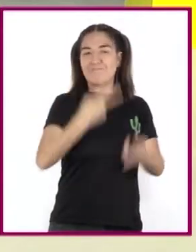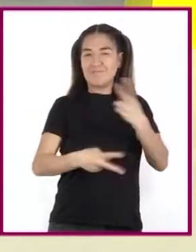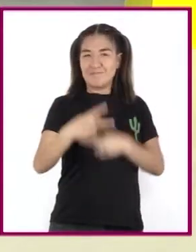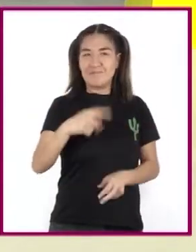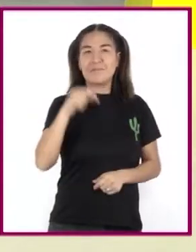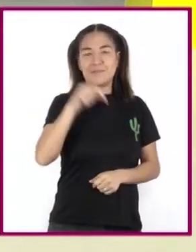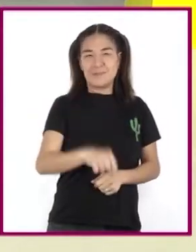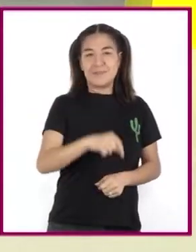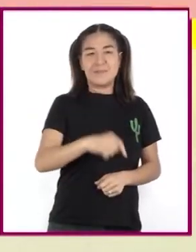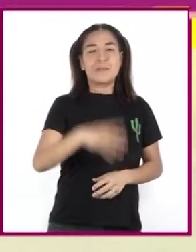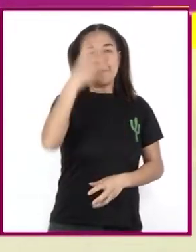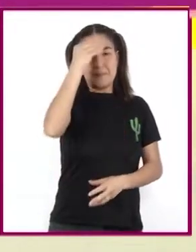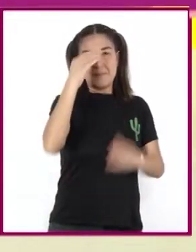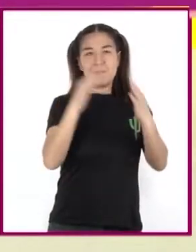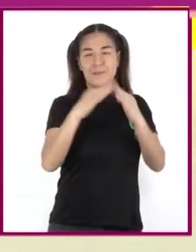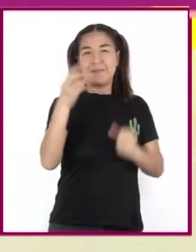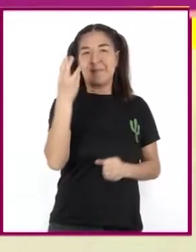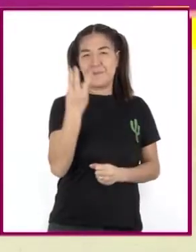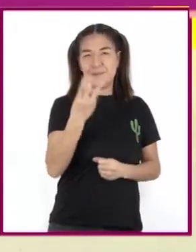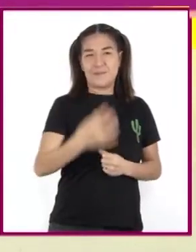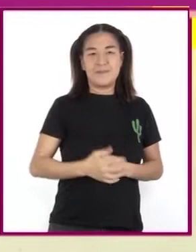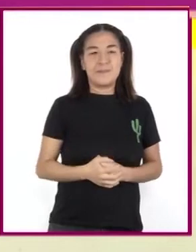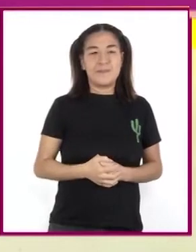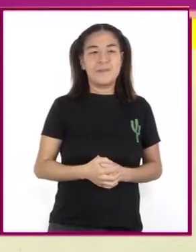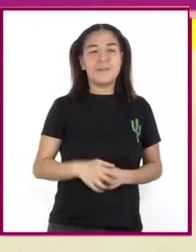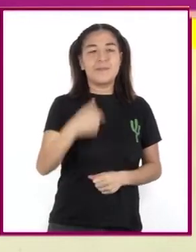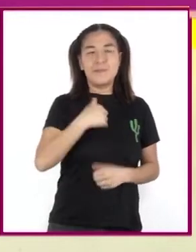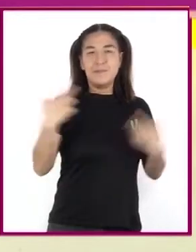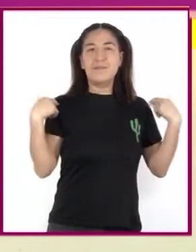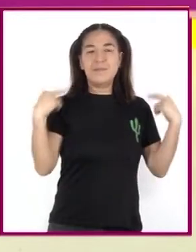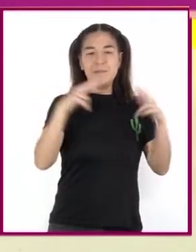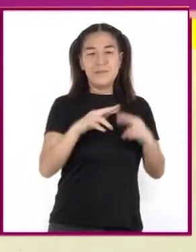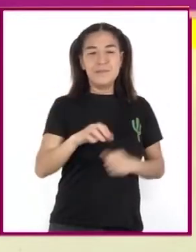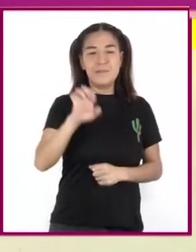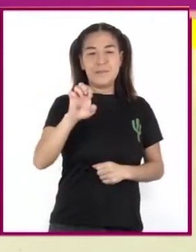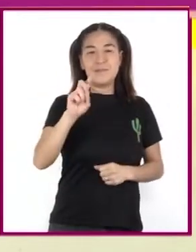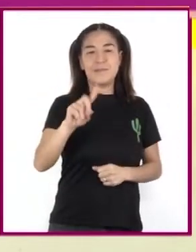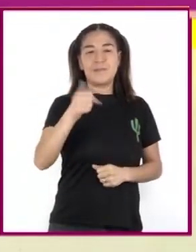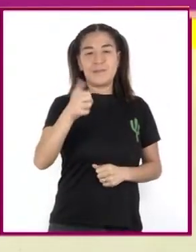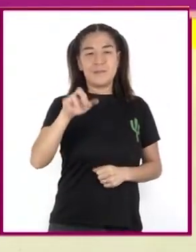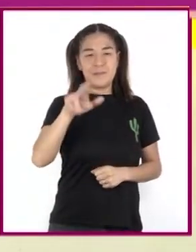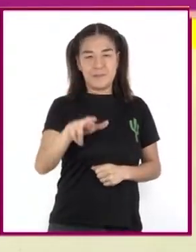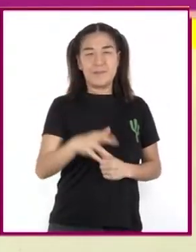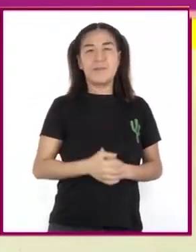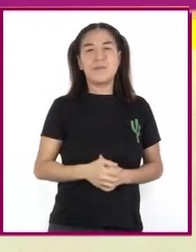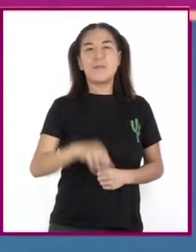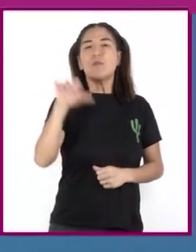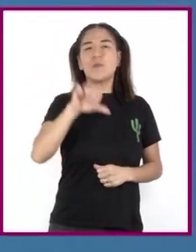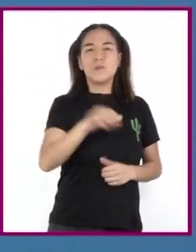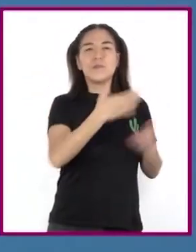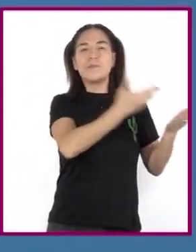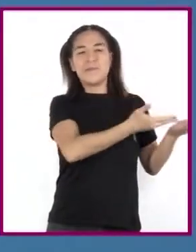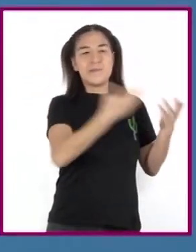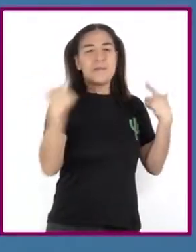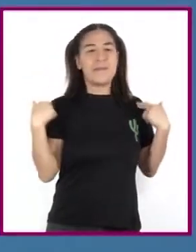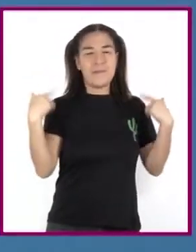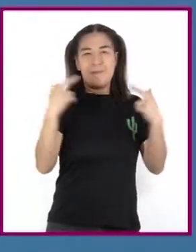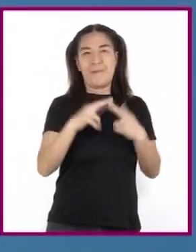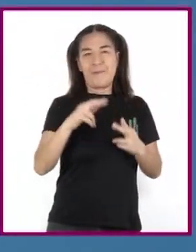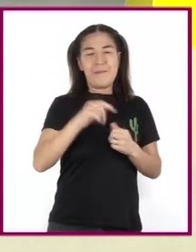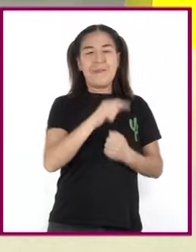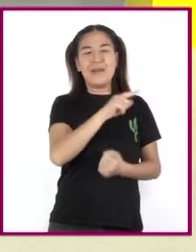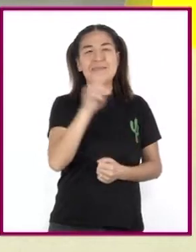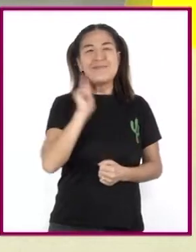la estrategia Aprende en Casa 3. Soy el maestro Edgar Coyote y en esta ocasión está con nosotros Nadia